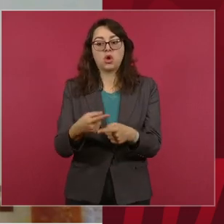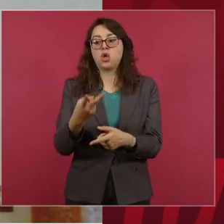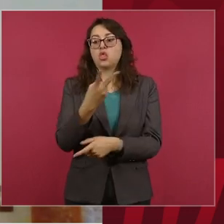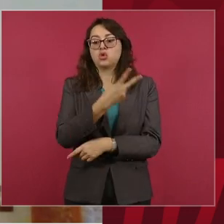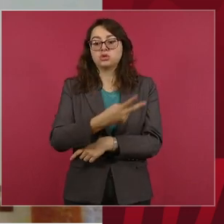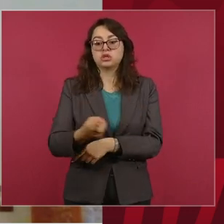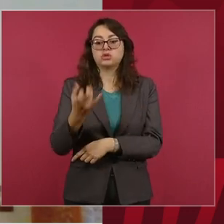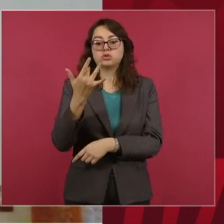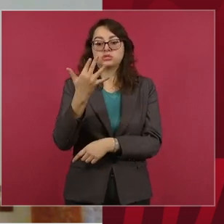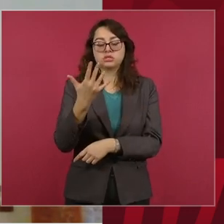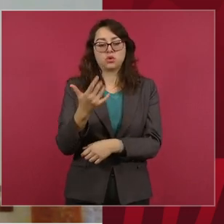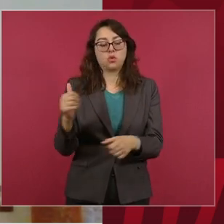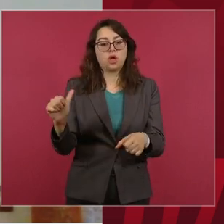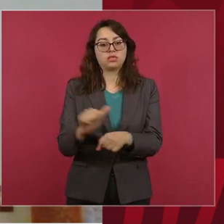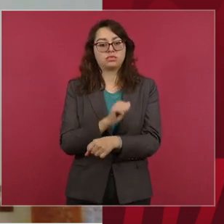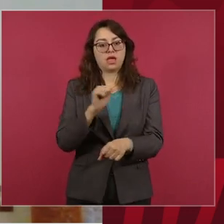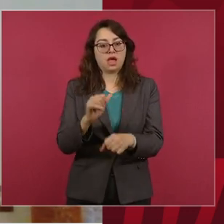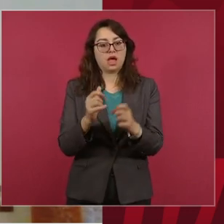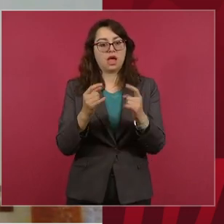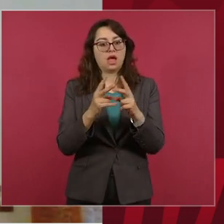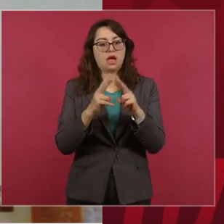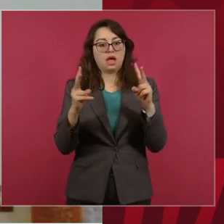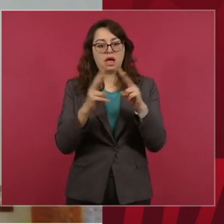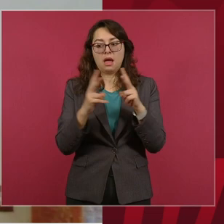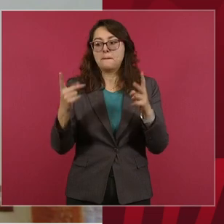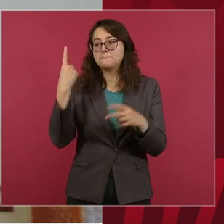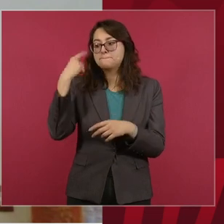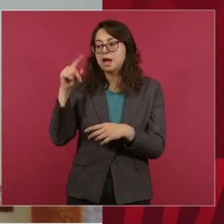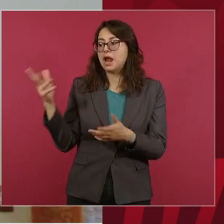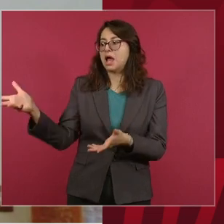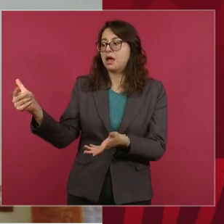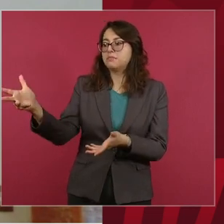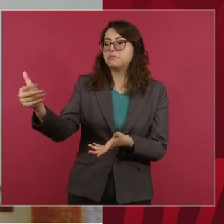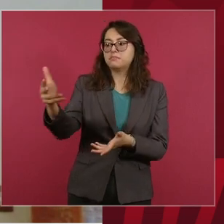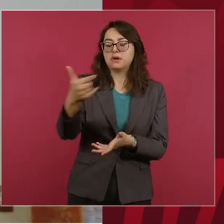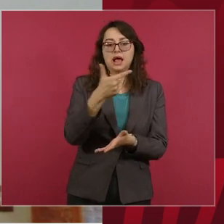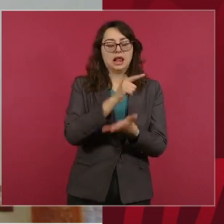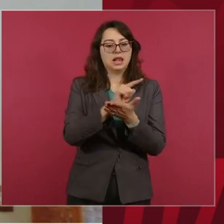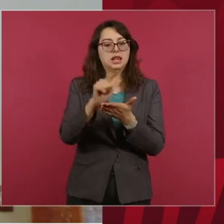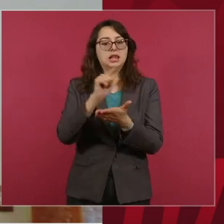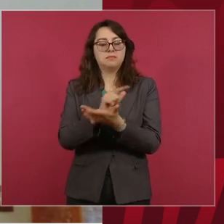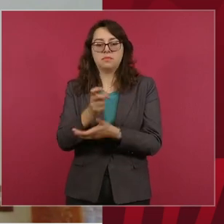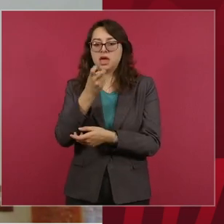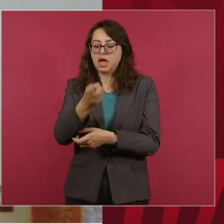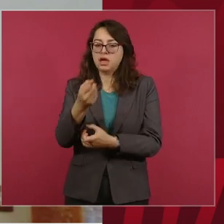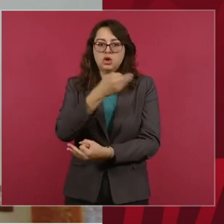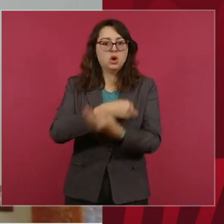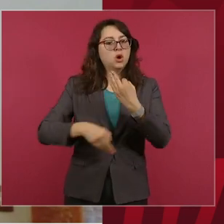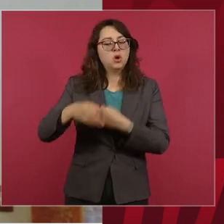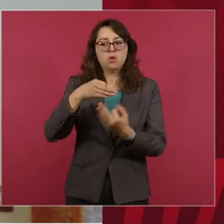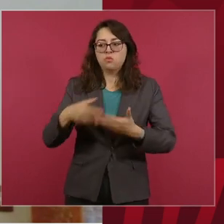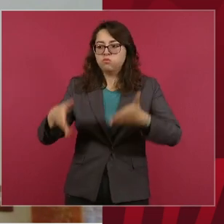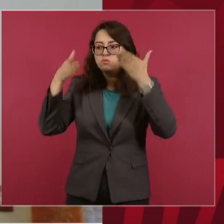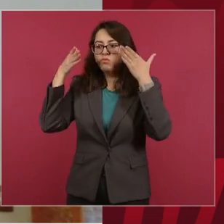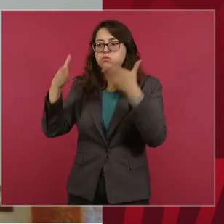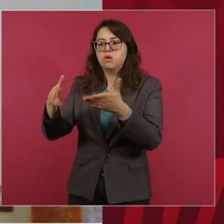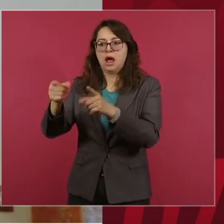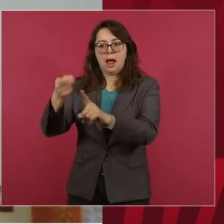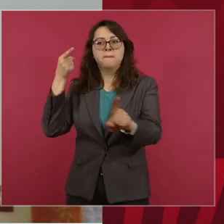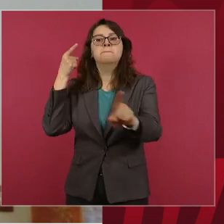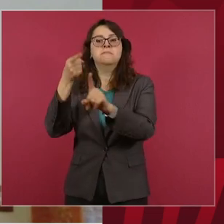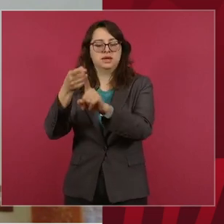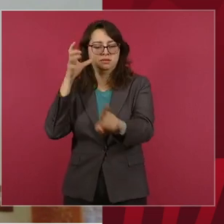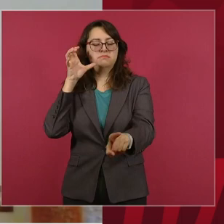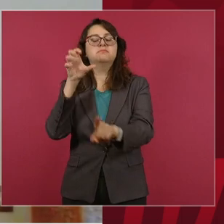trabajando en las calles. Es muy evidente que todos estamos entregados a esta tarea, a esta meta que vamos